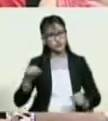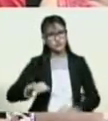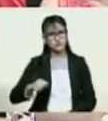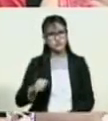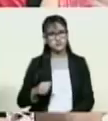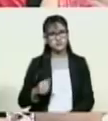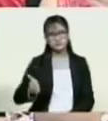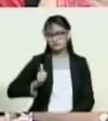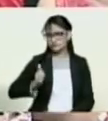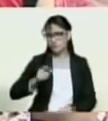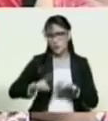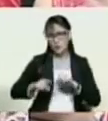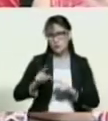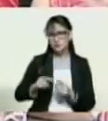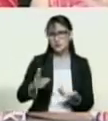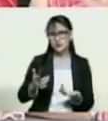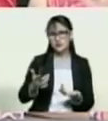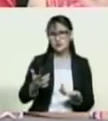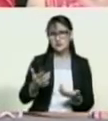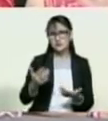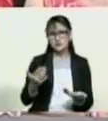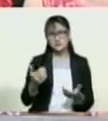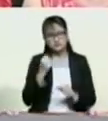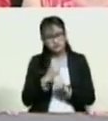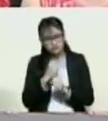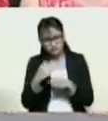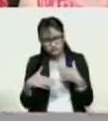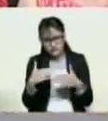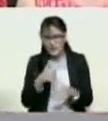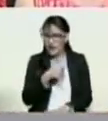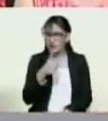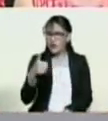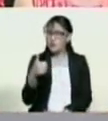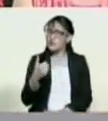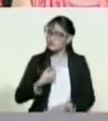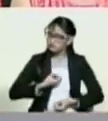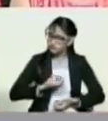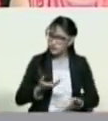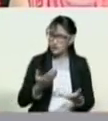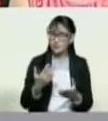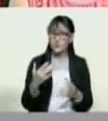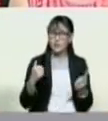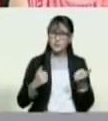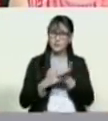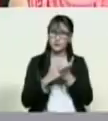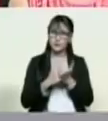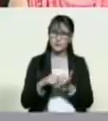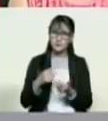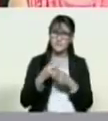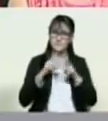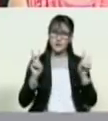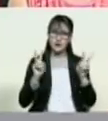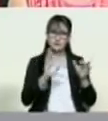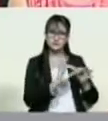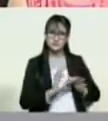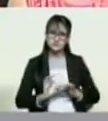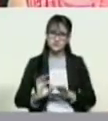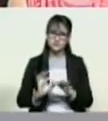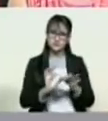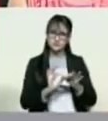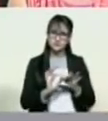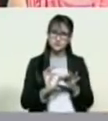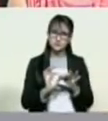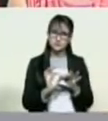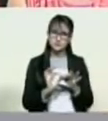haga falta. Somos hormiguitas. Lo que haga falta de cada uno de nosotros para sumar a la paz, a la unión, a la reconciliación,